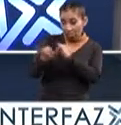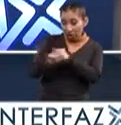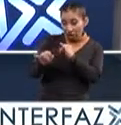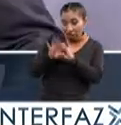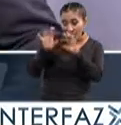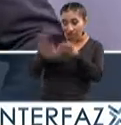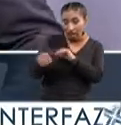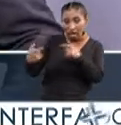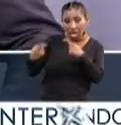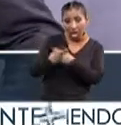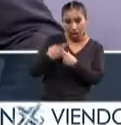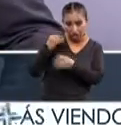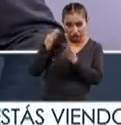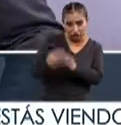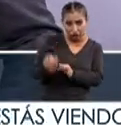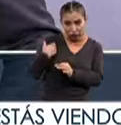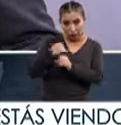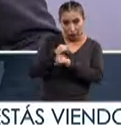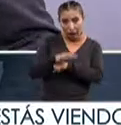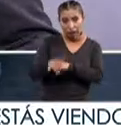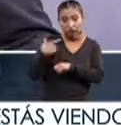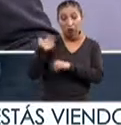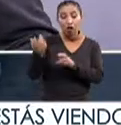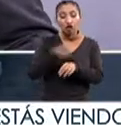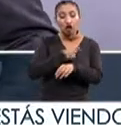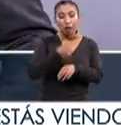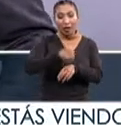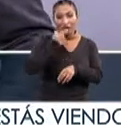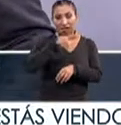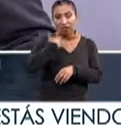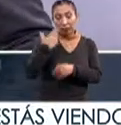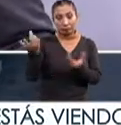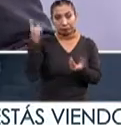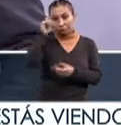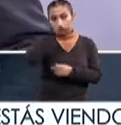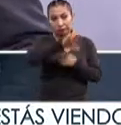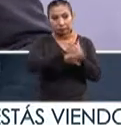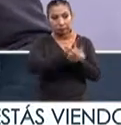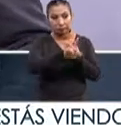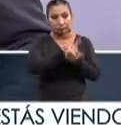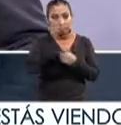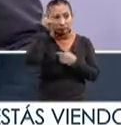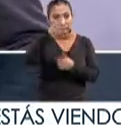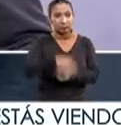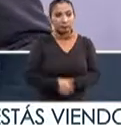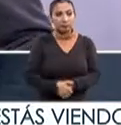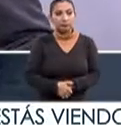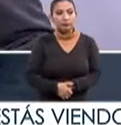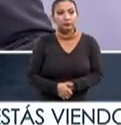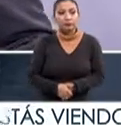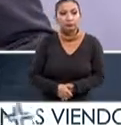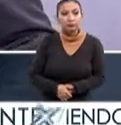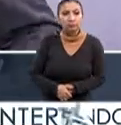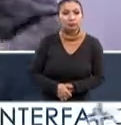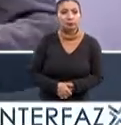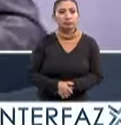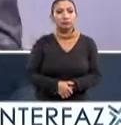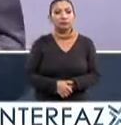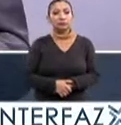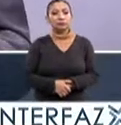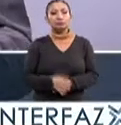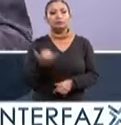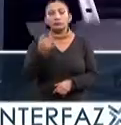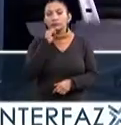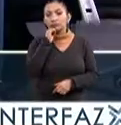solo la parte de automedicarse, que es que puede generar un problema serio en un momento dado, sino